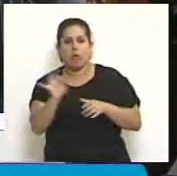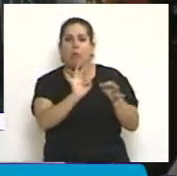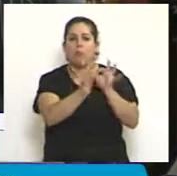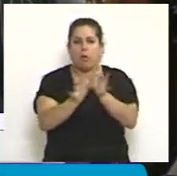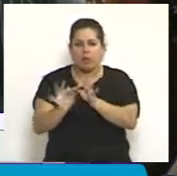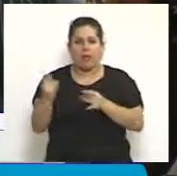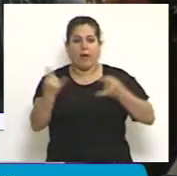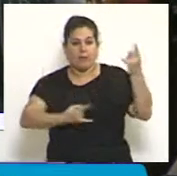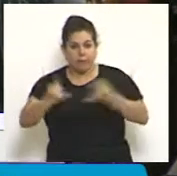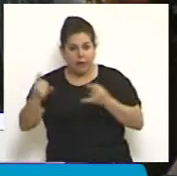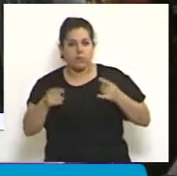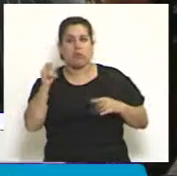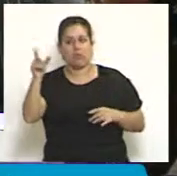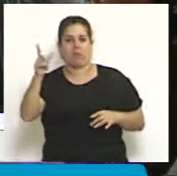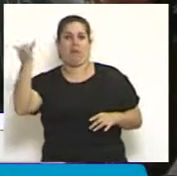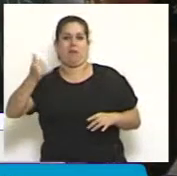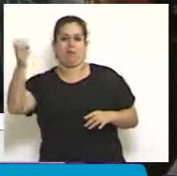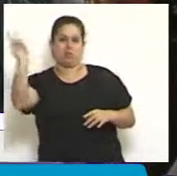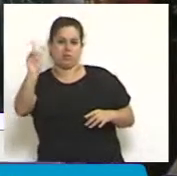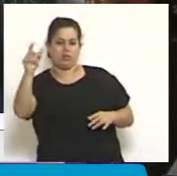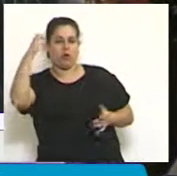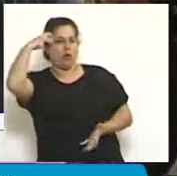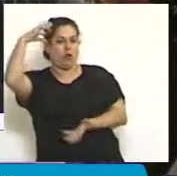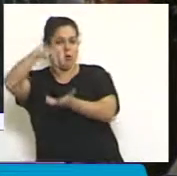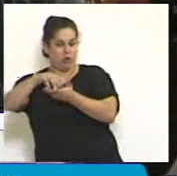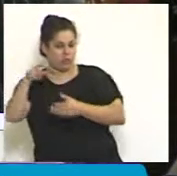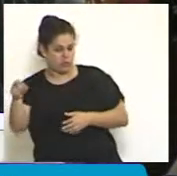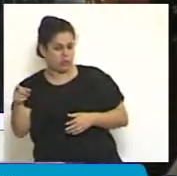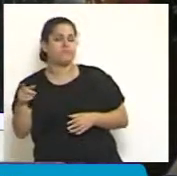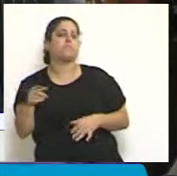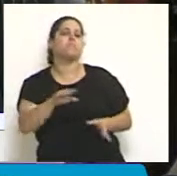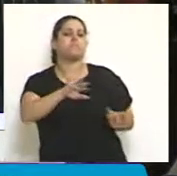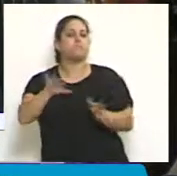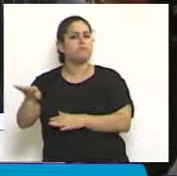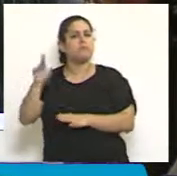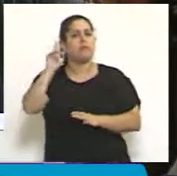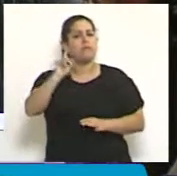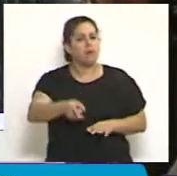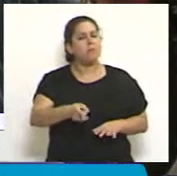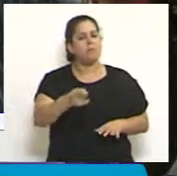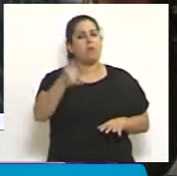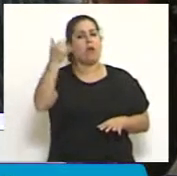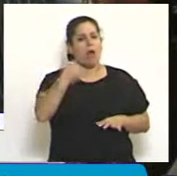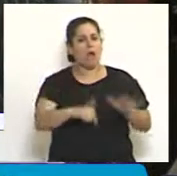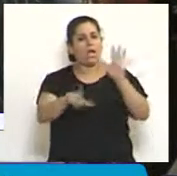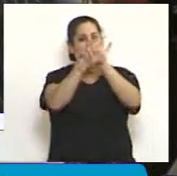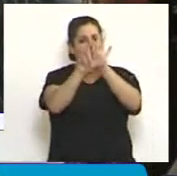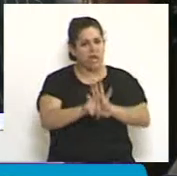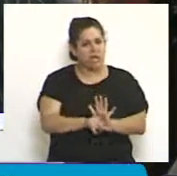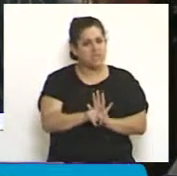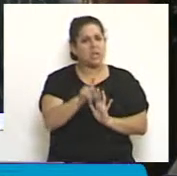que van a estar a cargo de la oficina judicial. Y ahora sí,